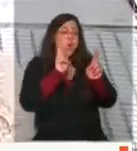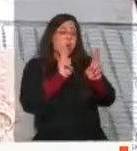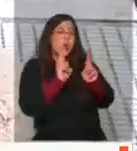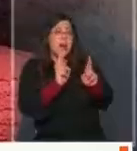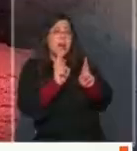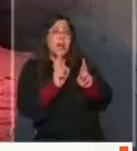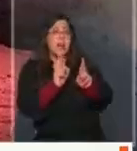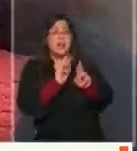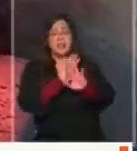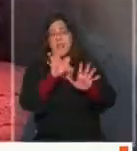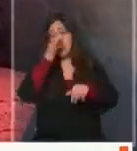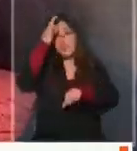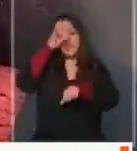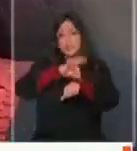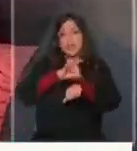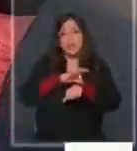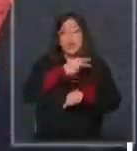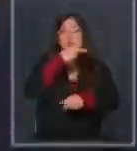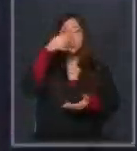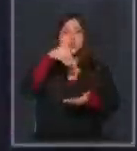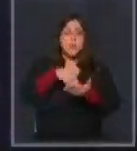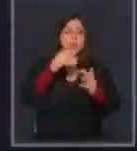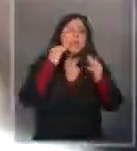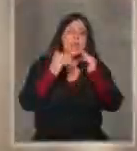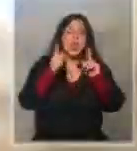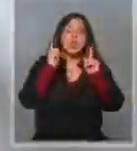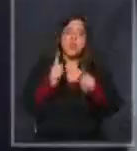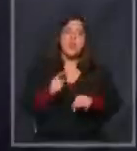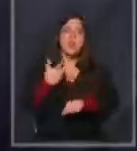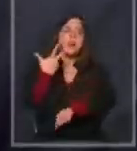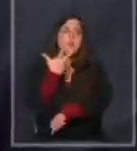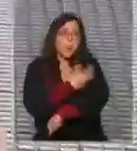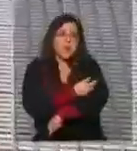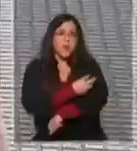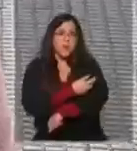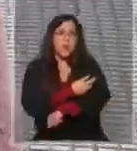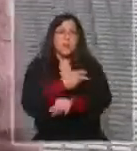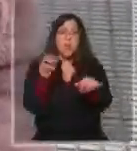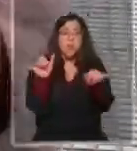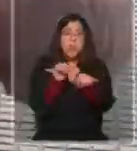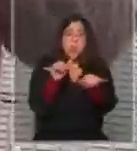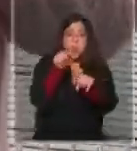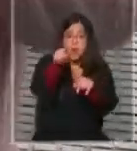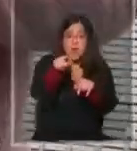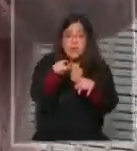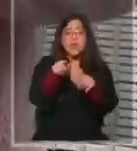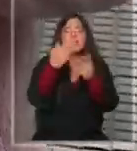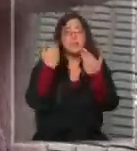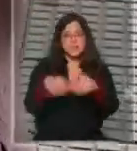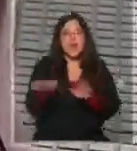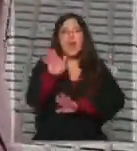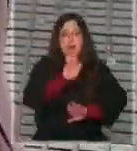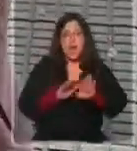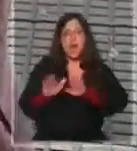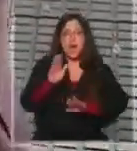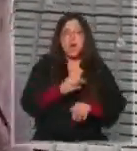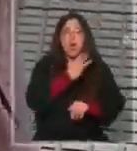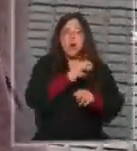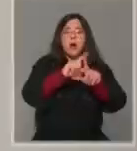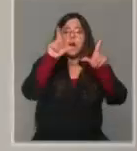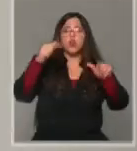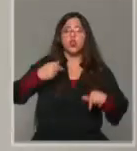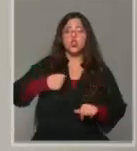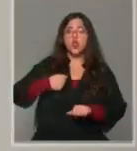venga nada fuerte. 200.000 niños deben recibir el Nirsevimab. Estas guaguas ya están protegidas. En la página Yo me